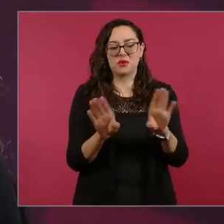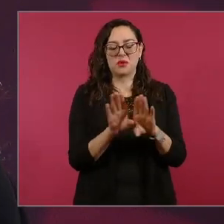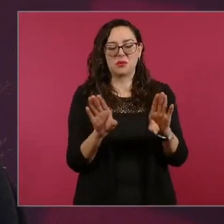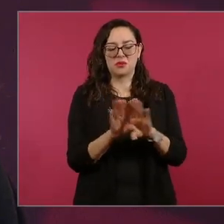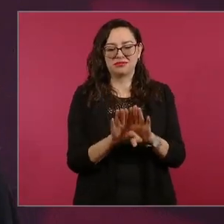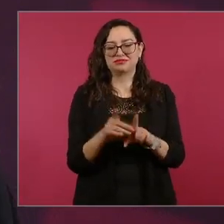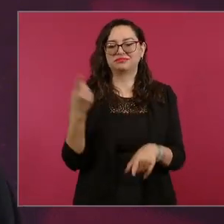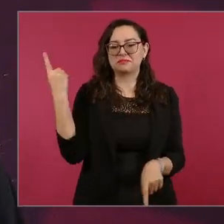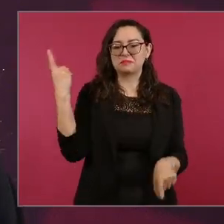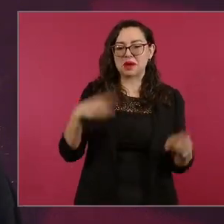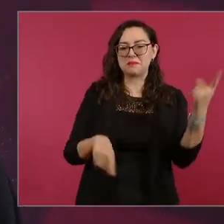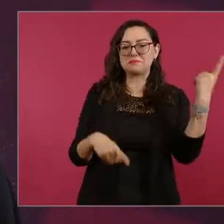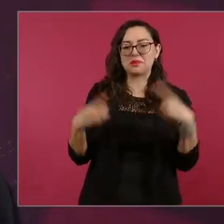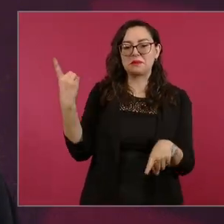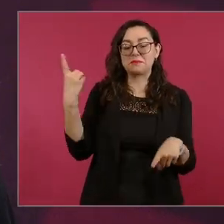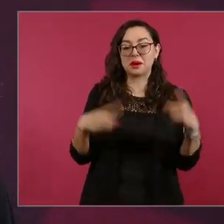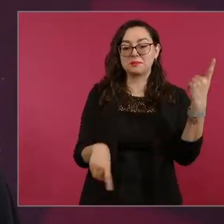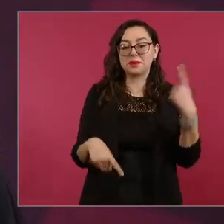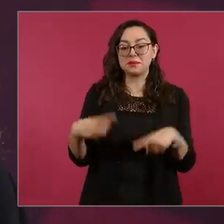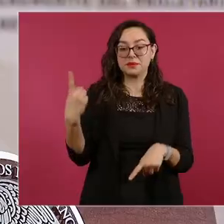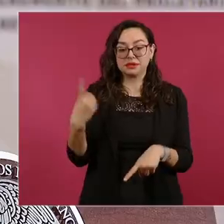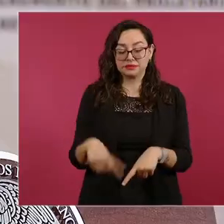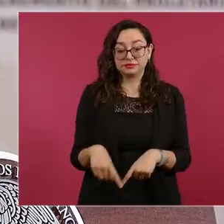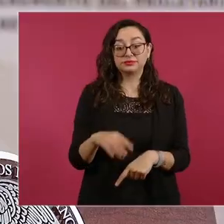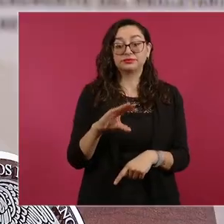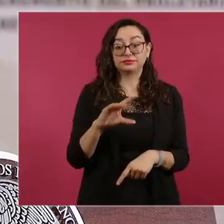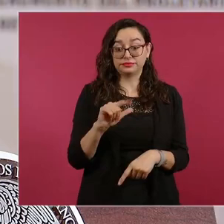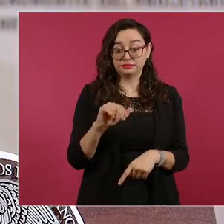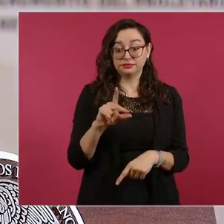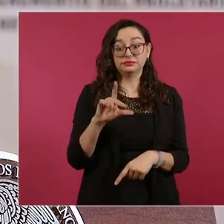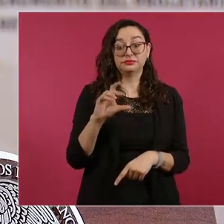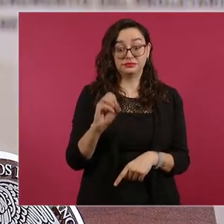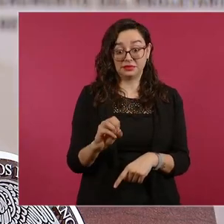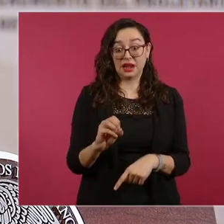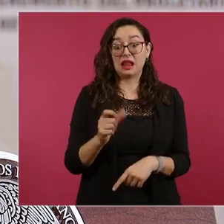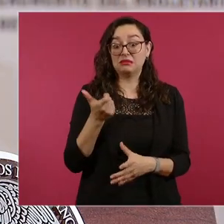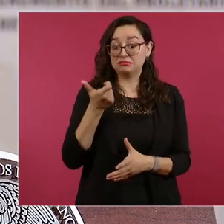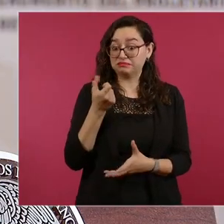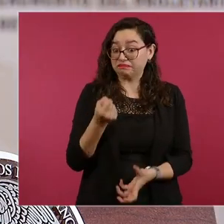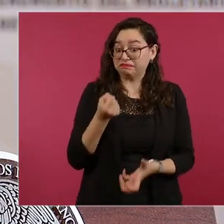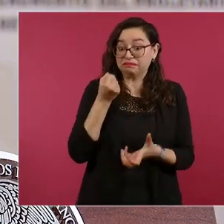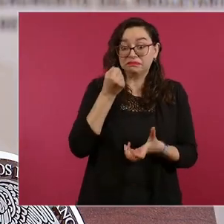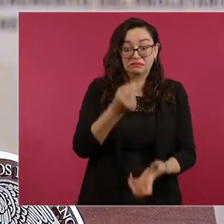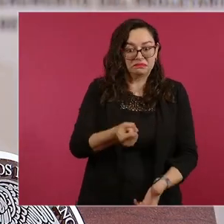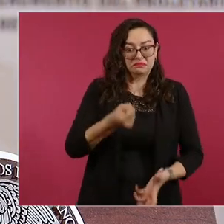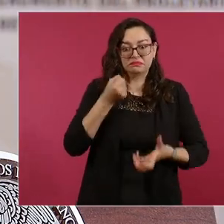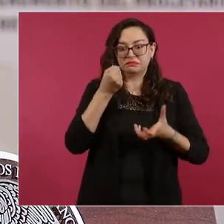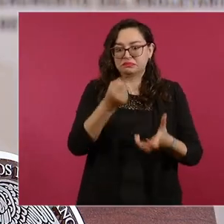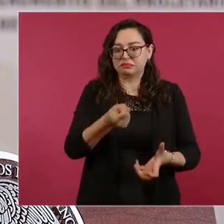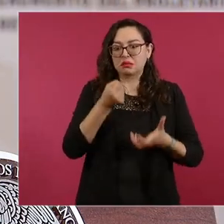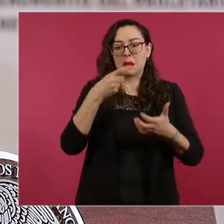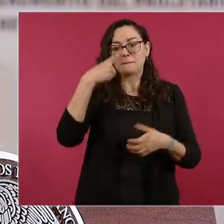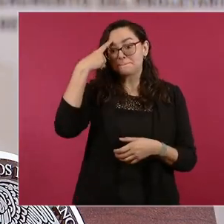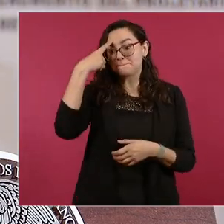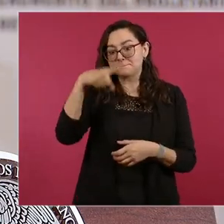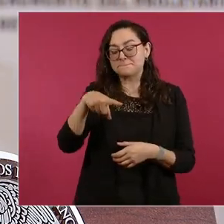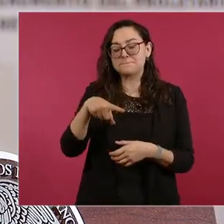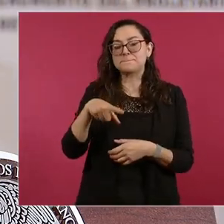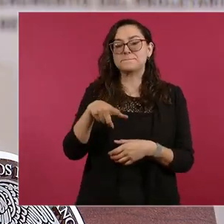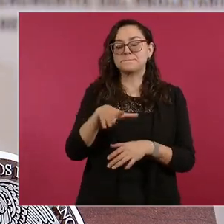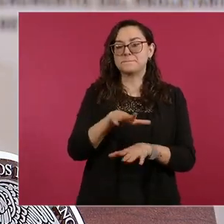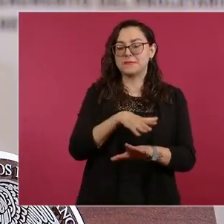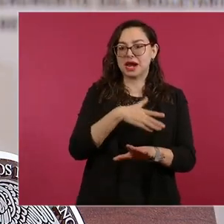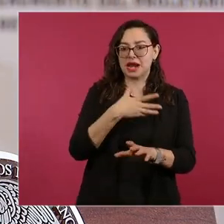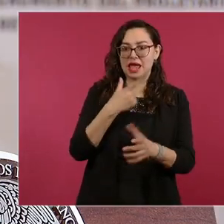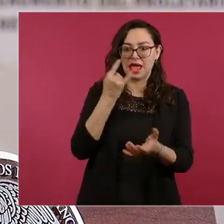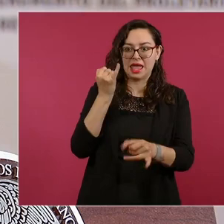que Claudio X González ha inyectado fuertes recursos no sólo en la estrategia para manipular las